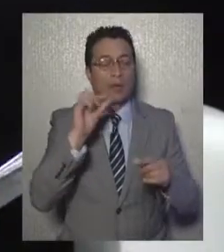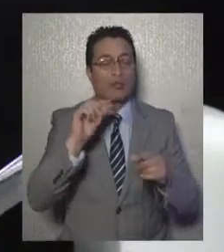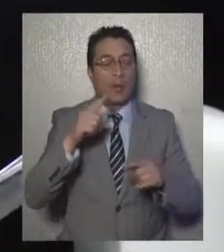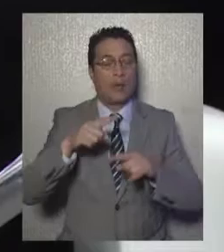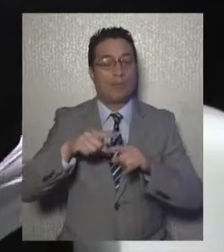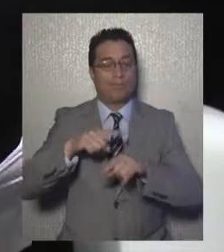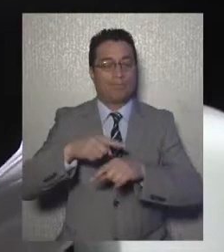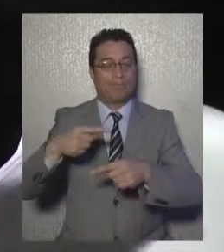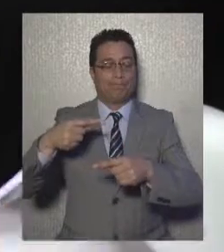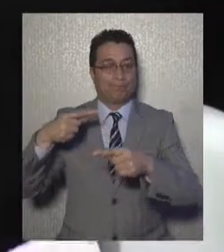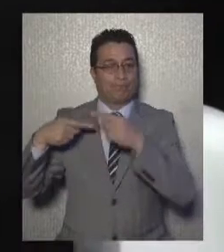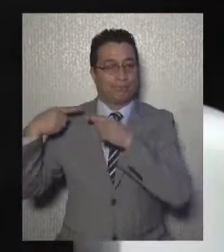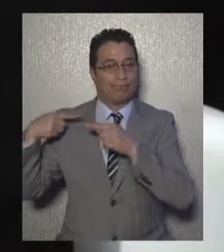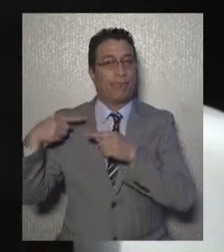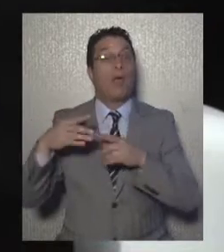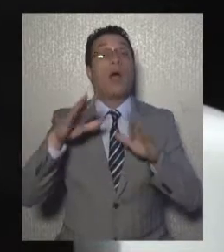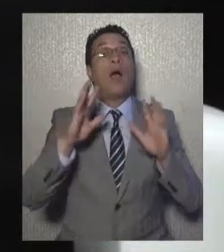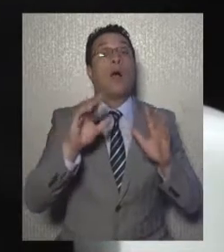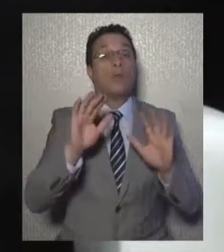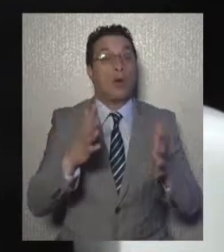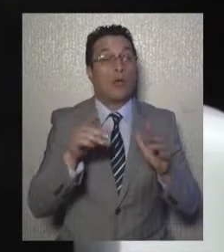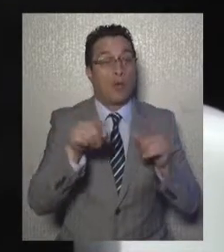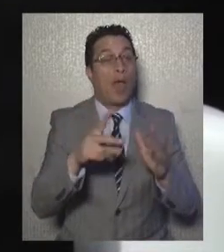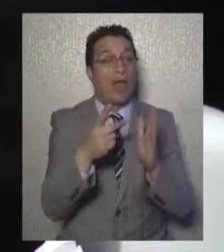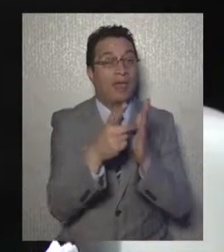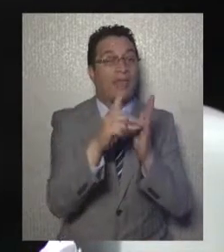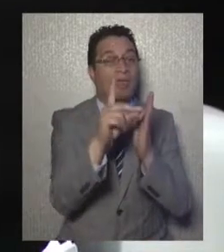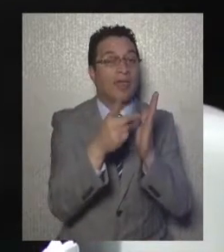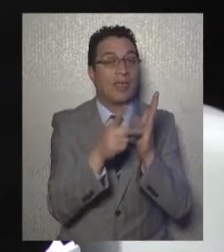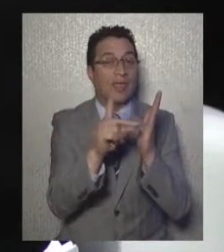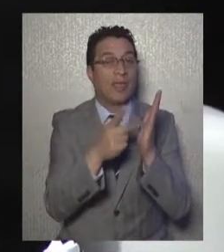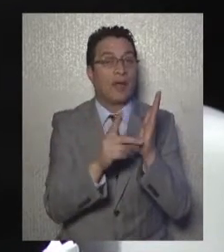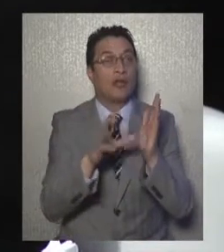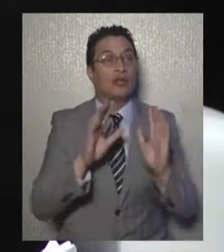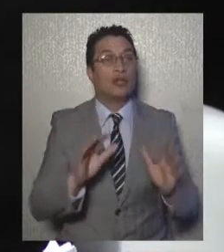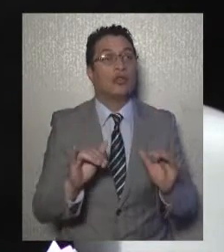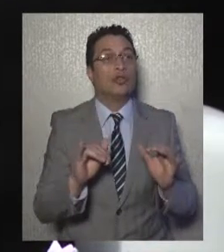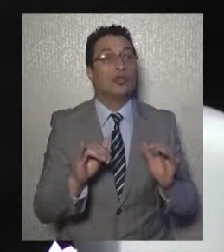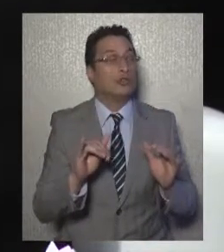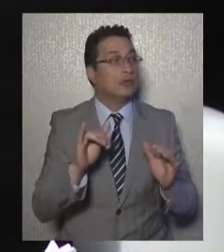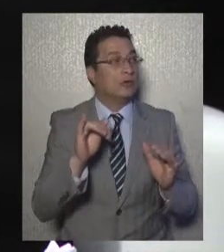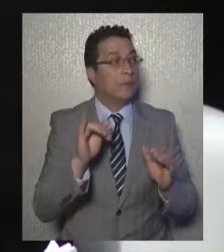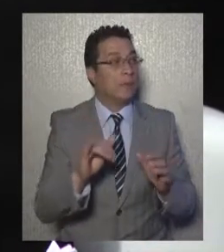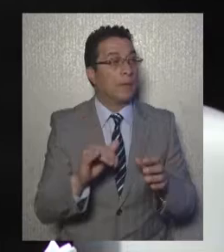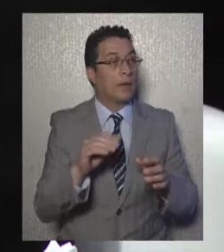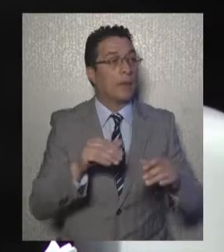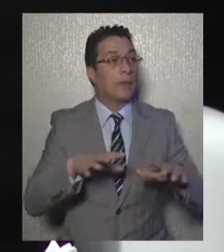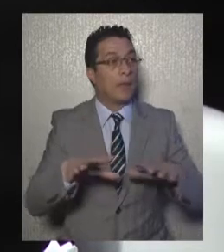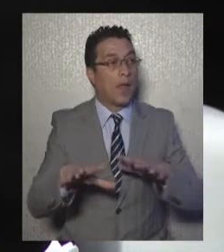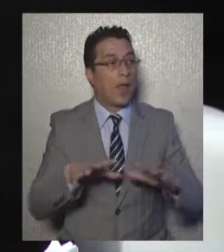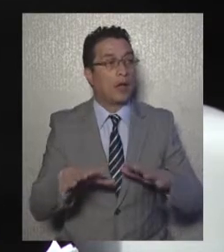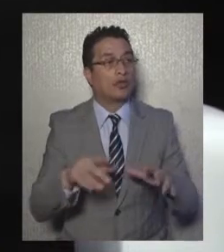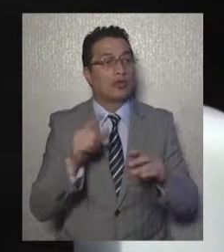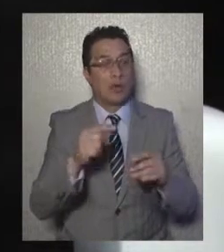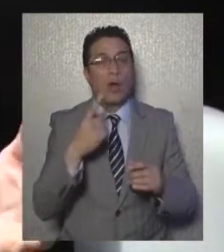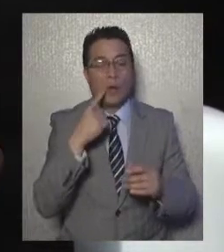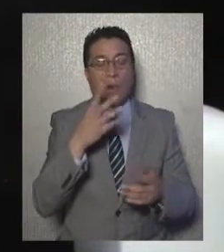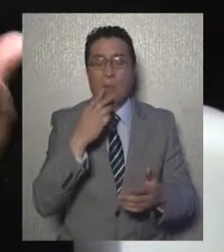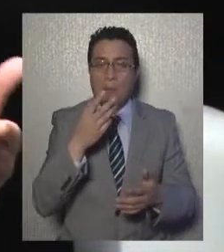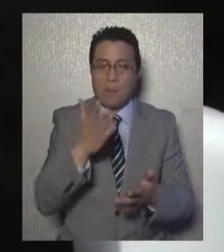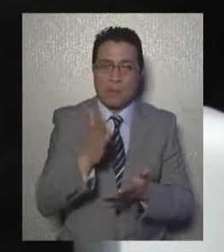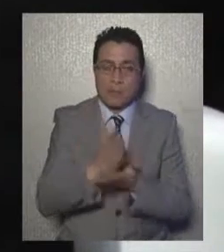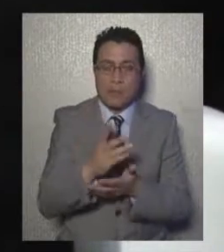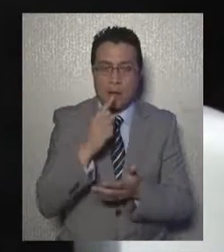retrocediendo. ¿No será que estamos muy buenos para los diagnósticos y re malos para las acciones y las medidas concretas,